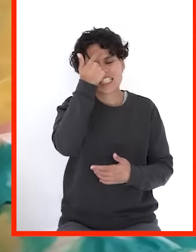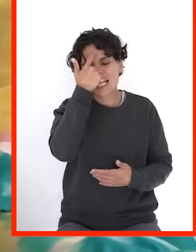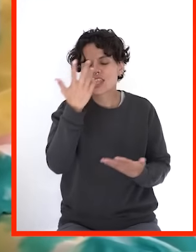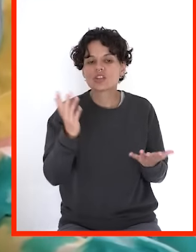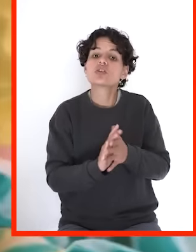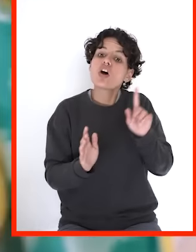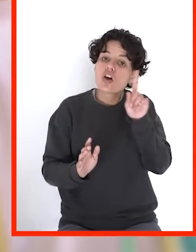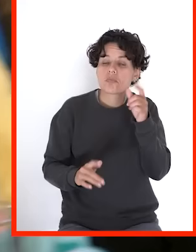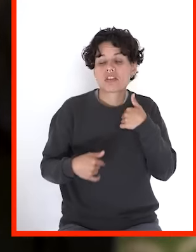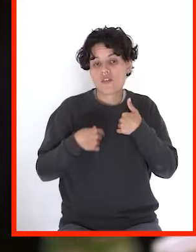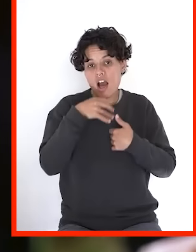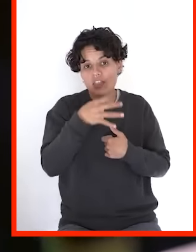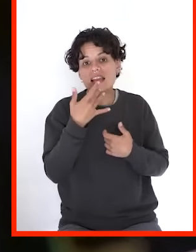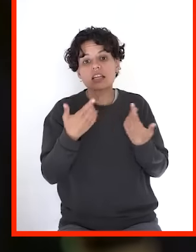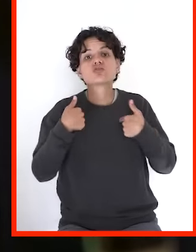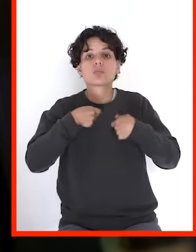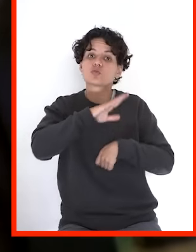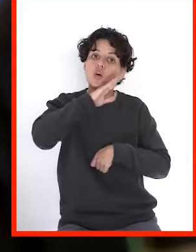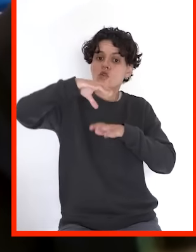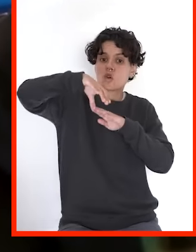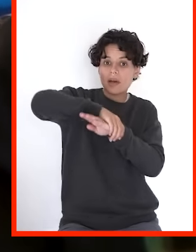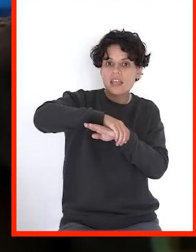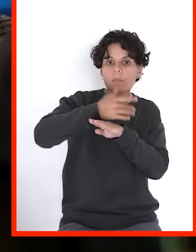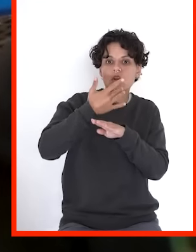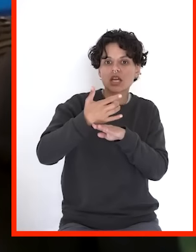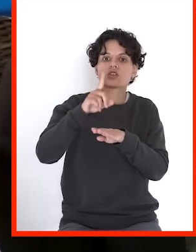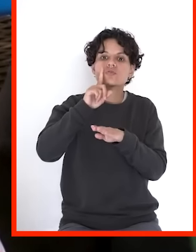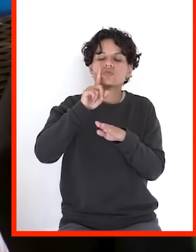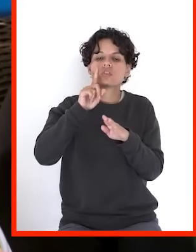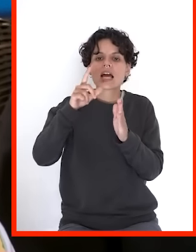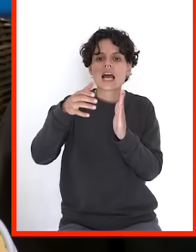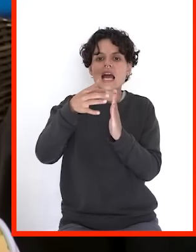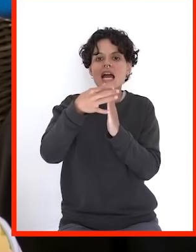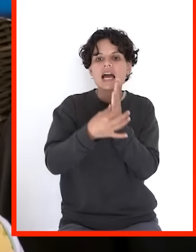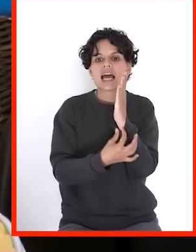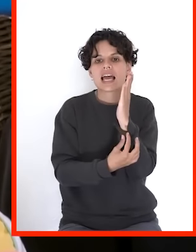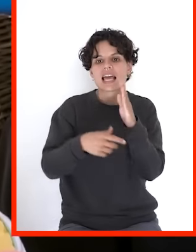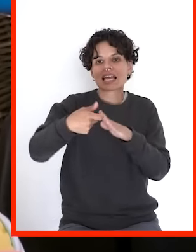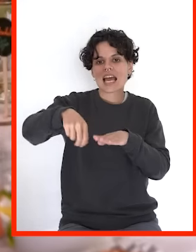Las Nortas. No, es que yo cuando dormí con zapatillas andaba con unos calcetines polar.